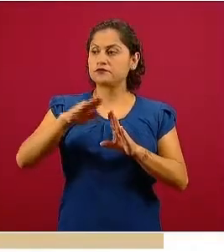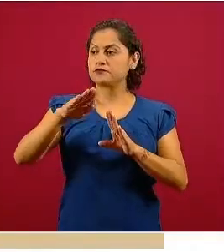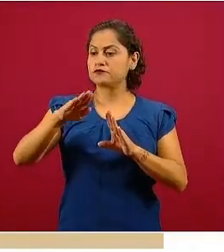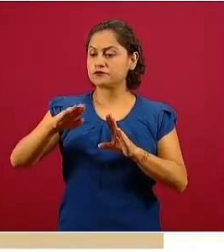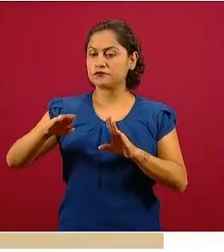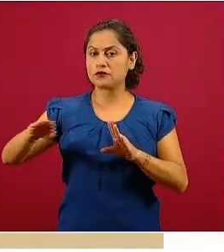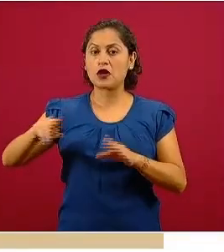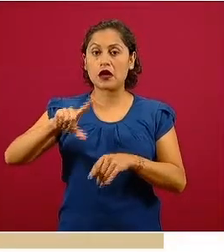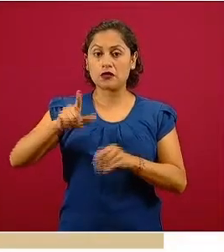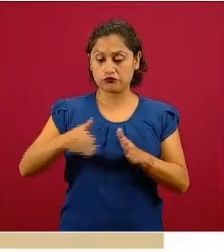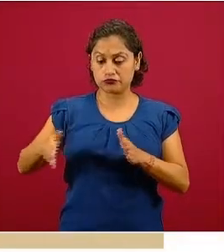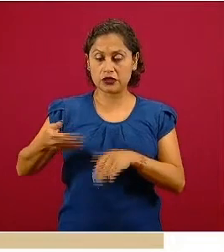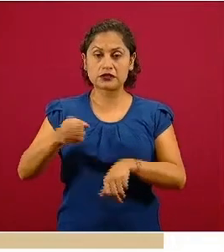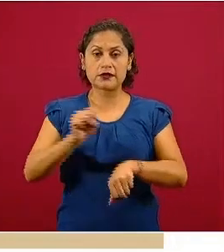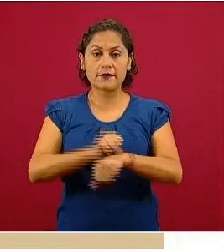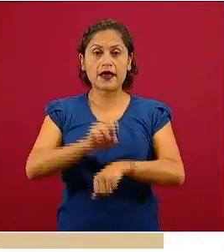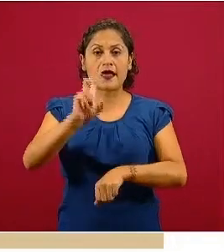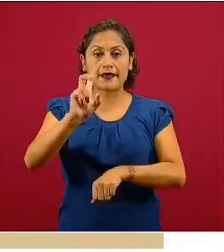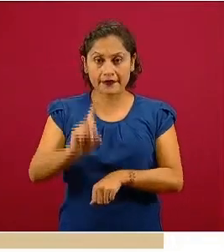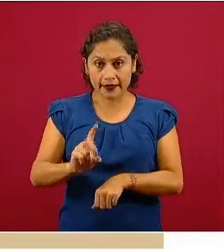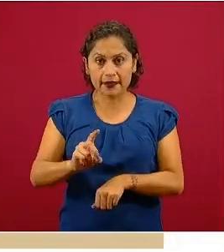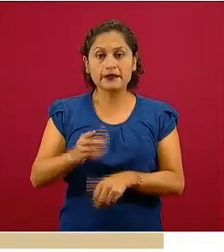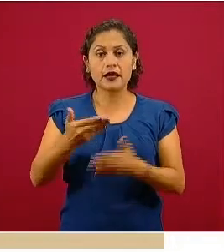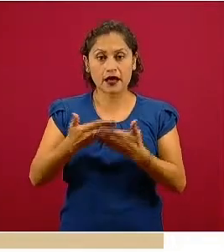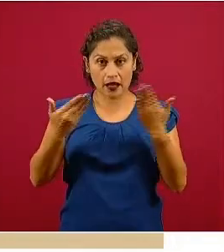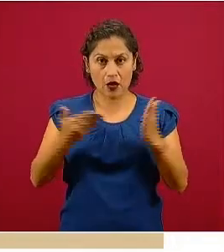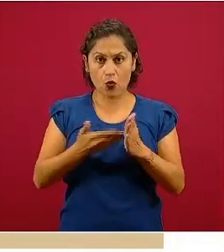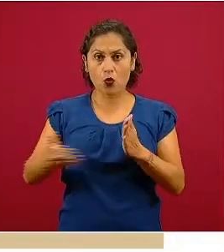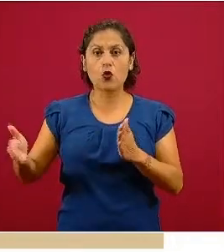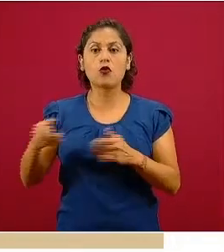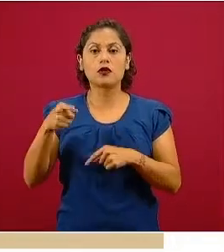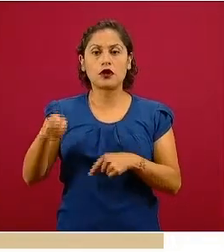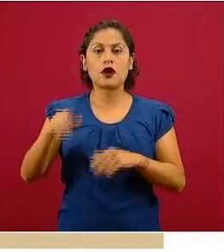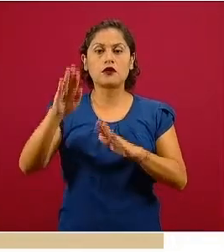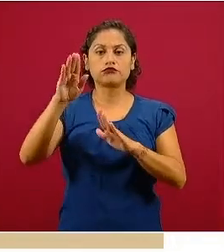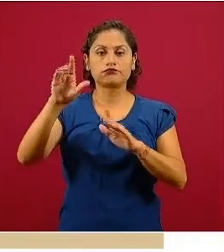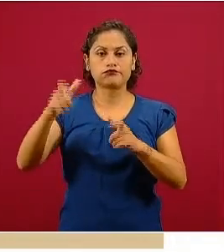la semana 30 y hasta la actualidad, ahora sí una tendencia descendente bastante clara,